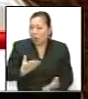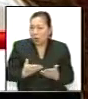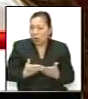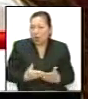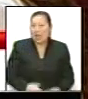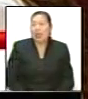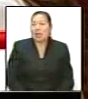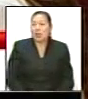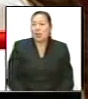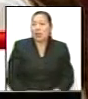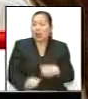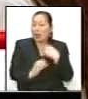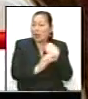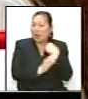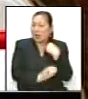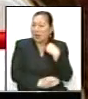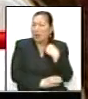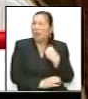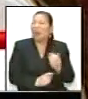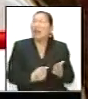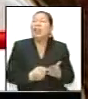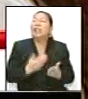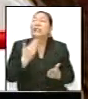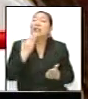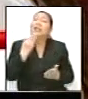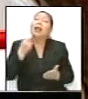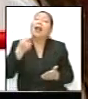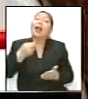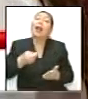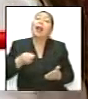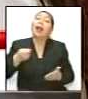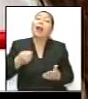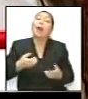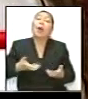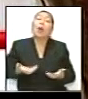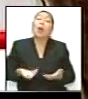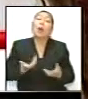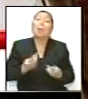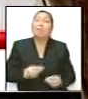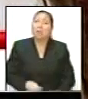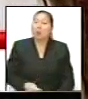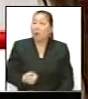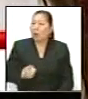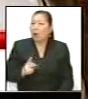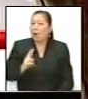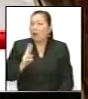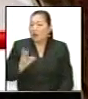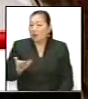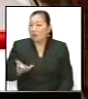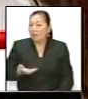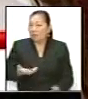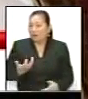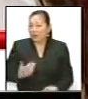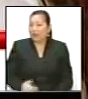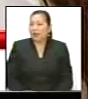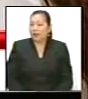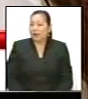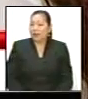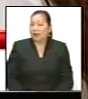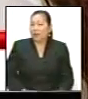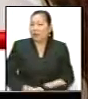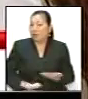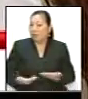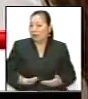Augusto B. Leguía en Cañete, ¿quiénes eran los que alquilaban la maquinaria? Un verdulero del mercado de